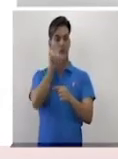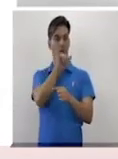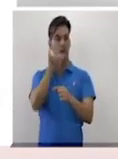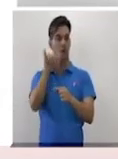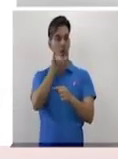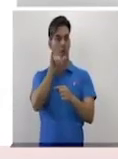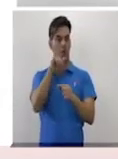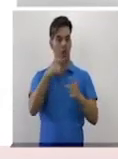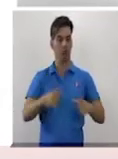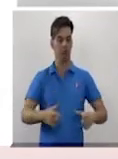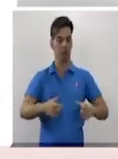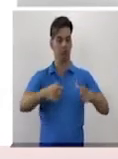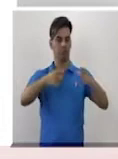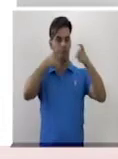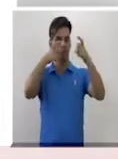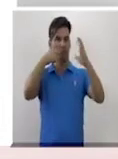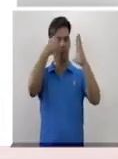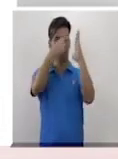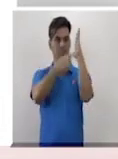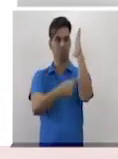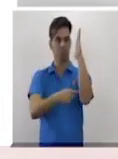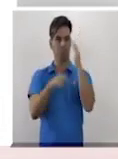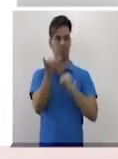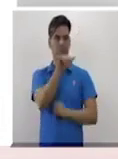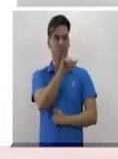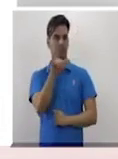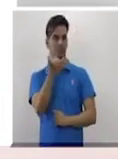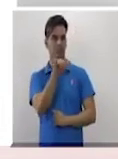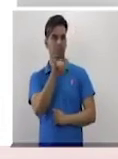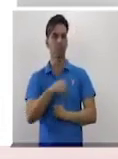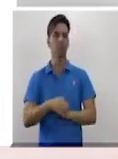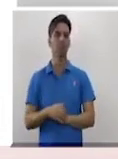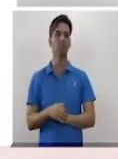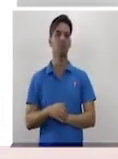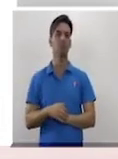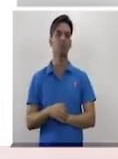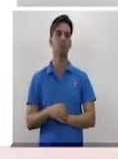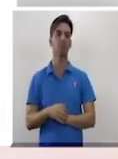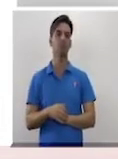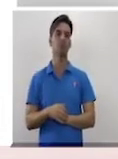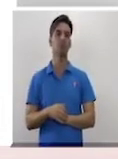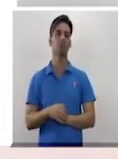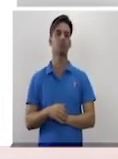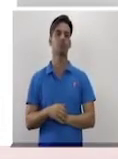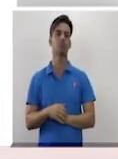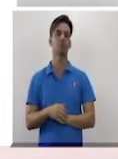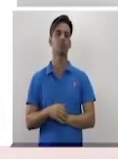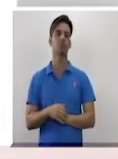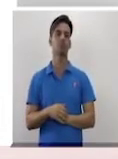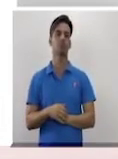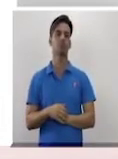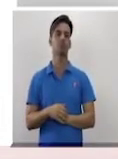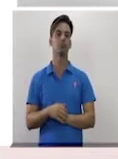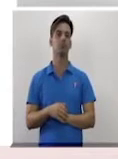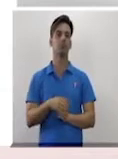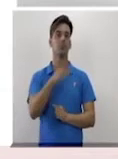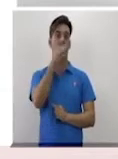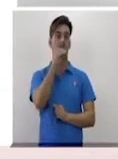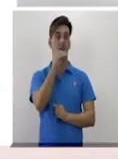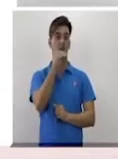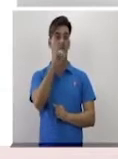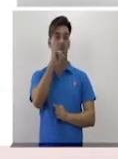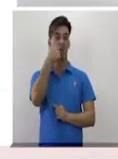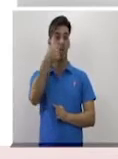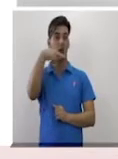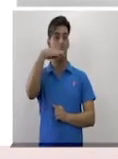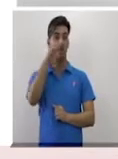que el diámetro es igual, ¿el diámetro de quién identificándolo con la figura? El diámetro del